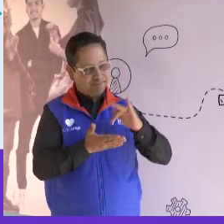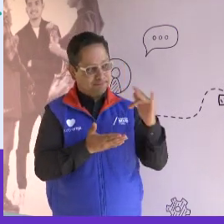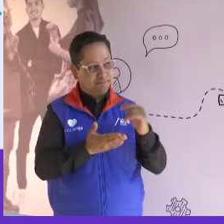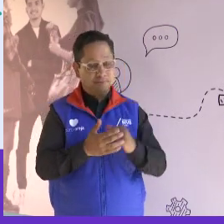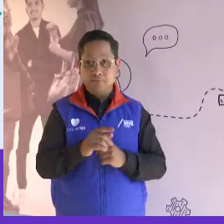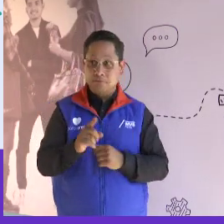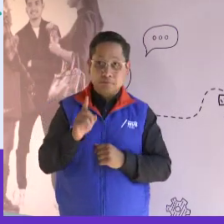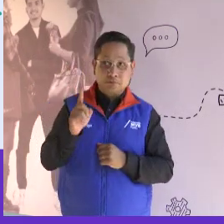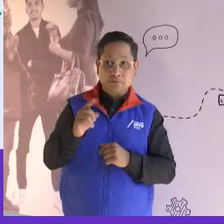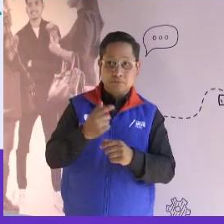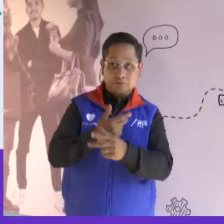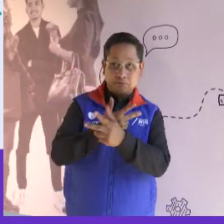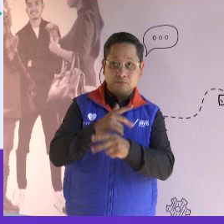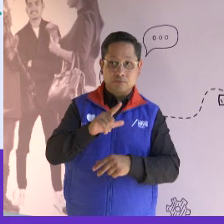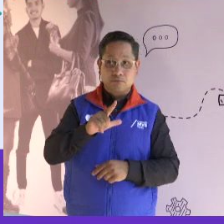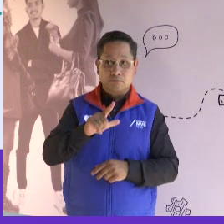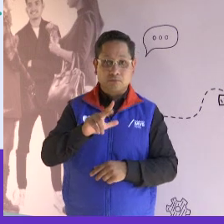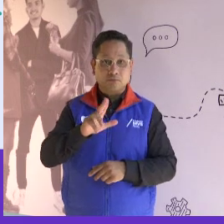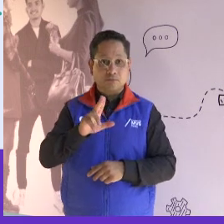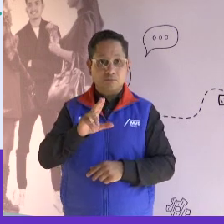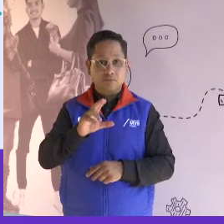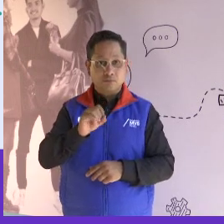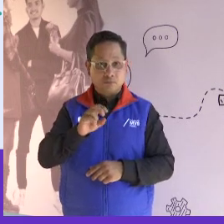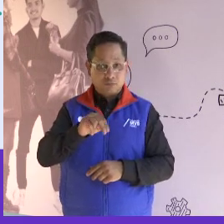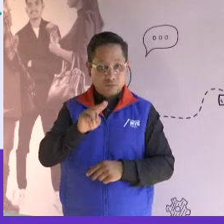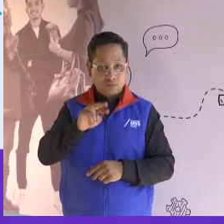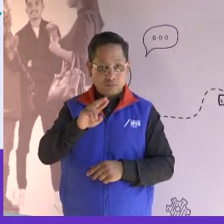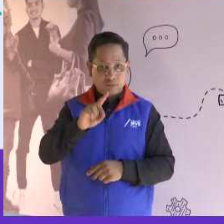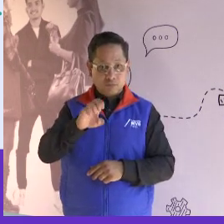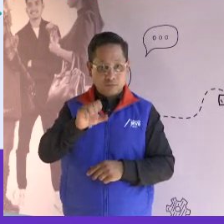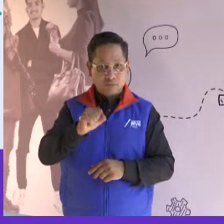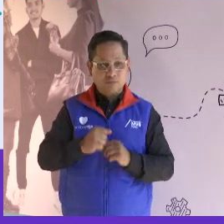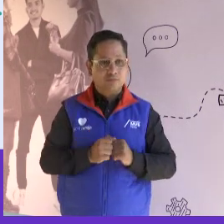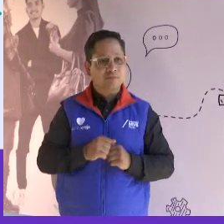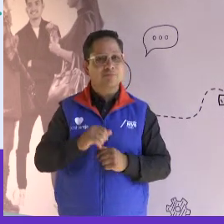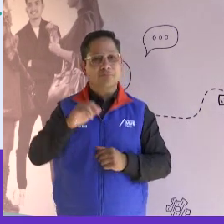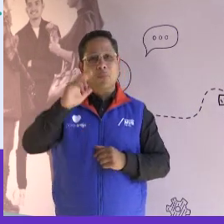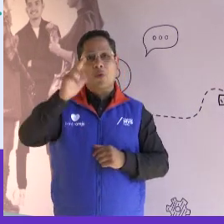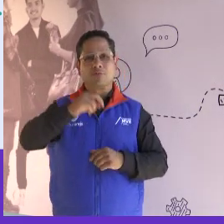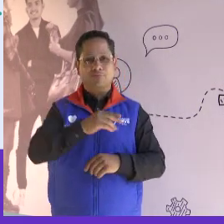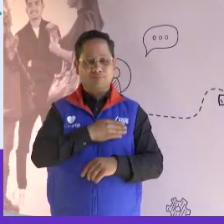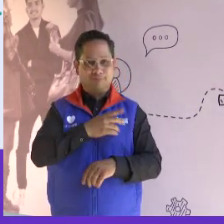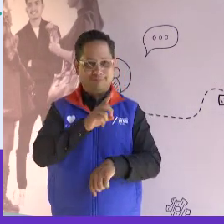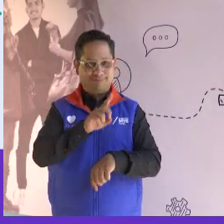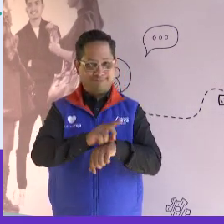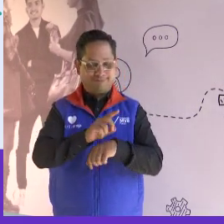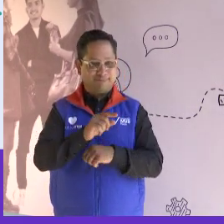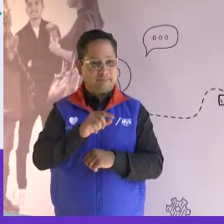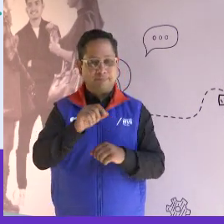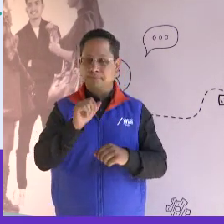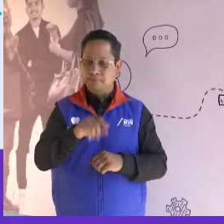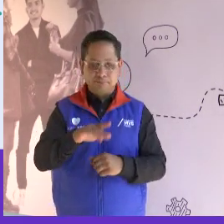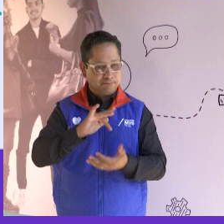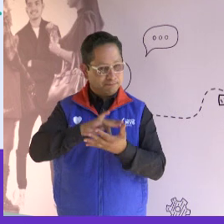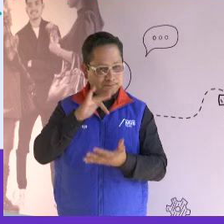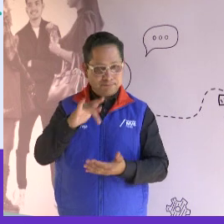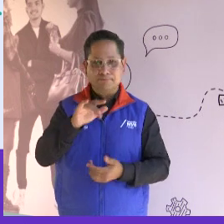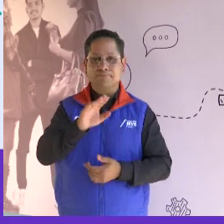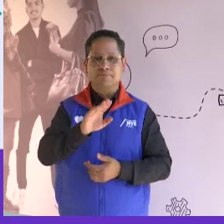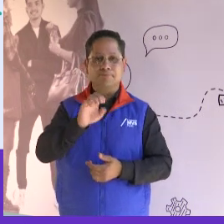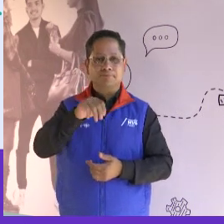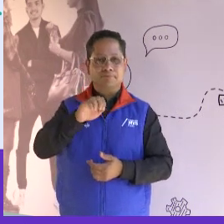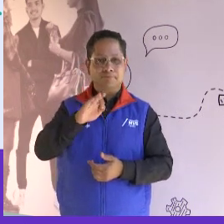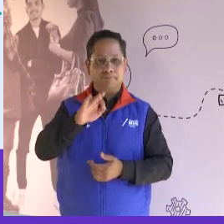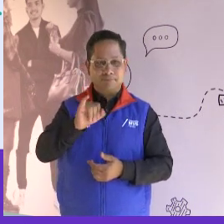¿querías añadir alguna cosa en esta primera pregunta? Bueno, buenos días a todos y gracias al CEMEFI por la invitación.